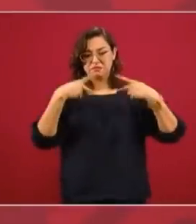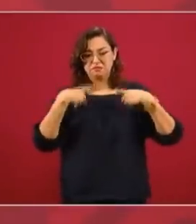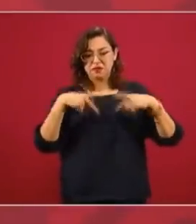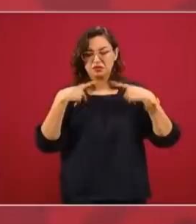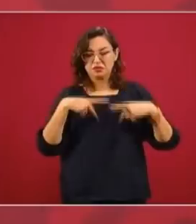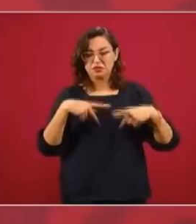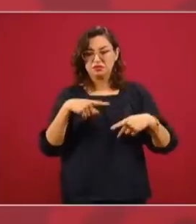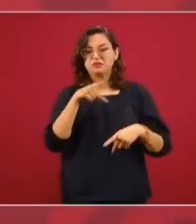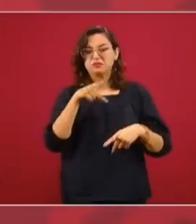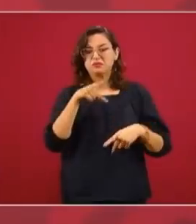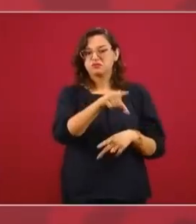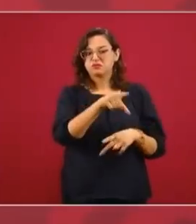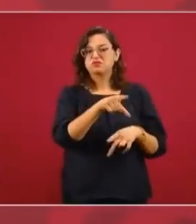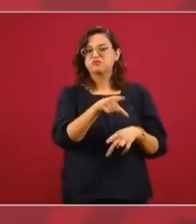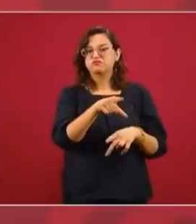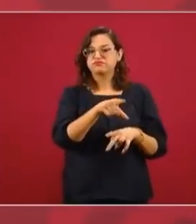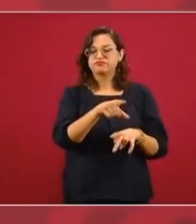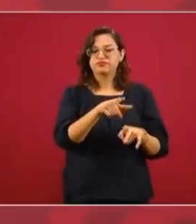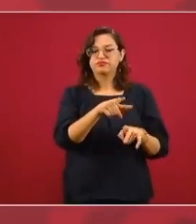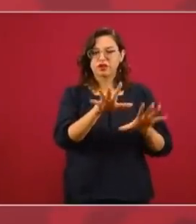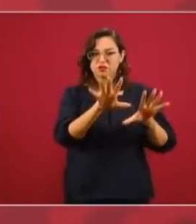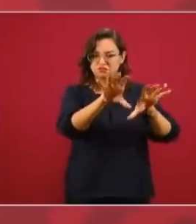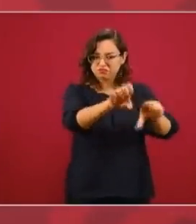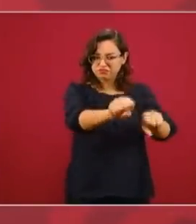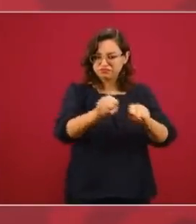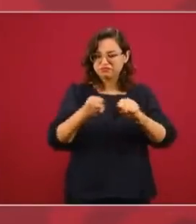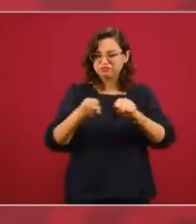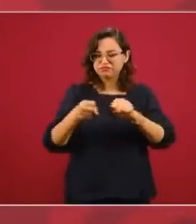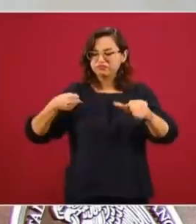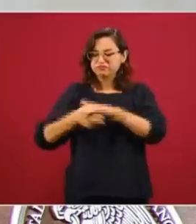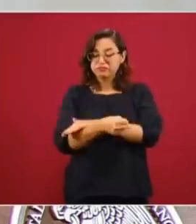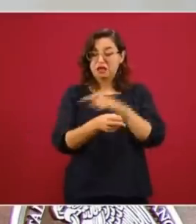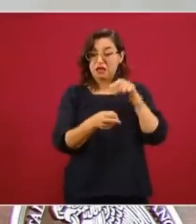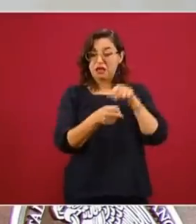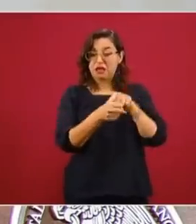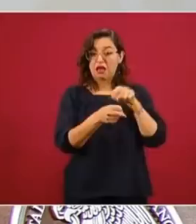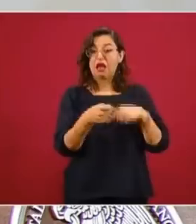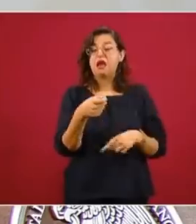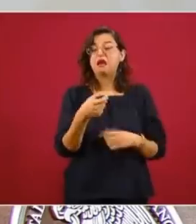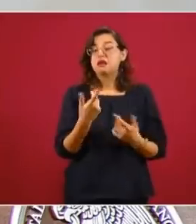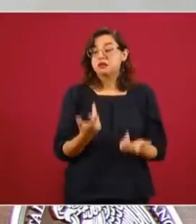responsables de la desaparición, uno de los más importantes